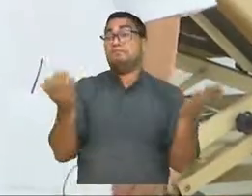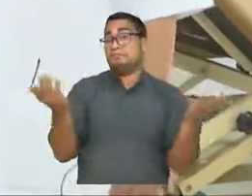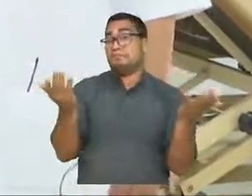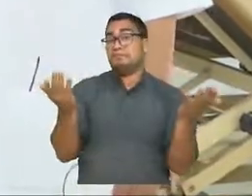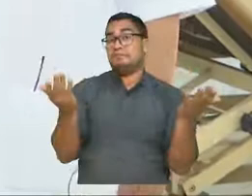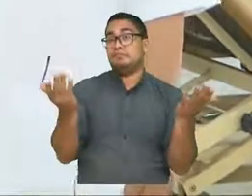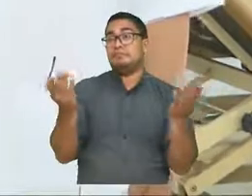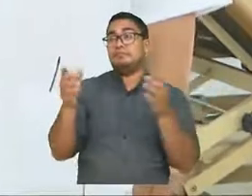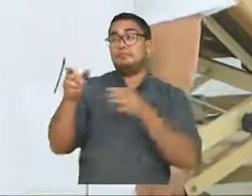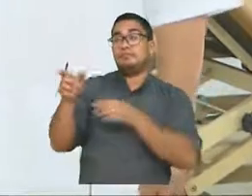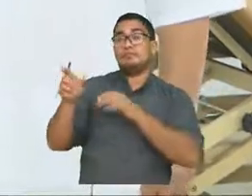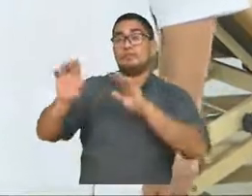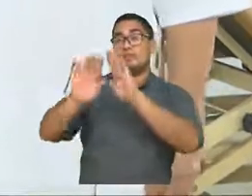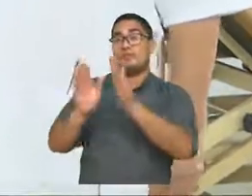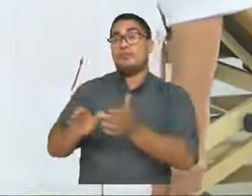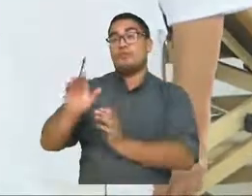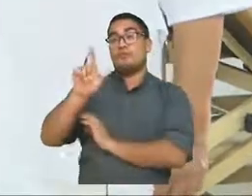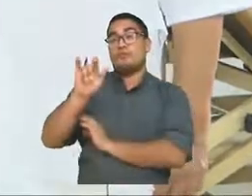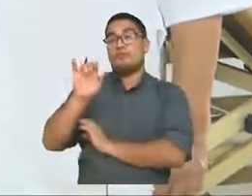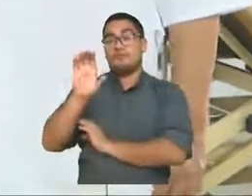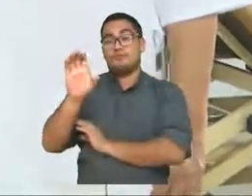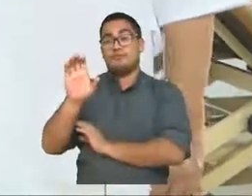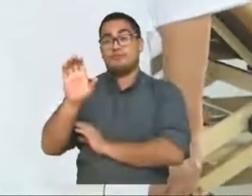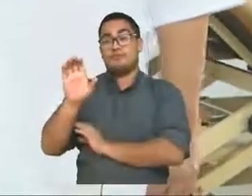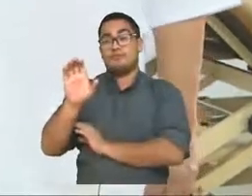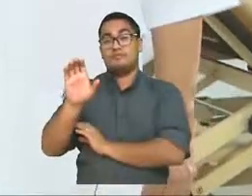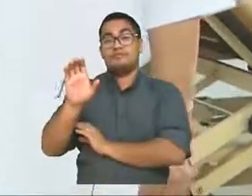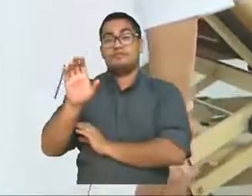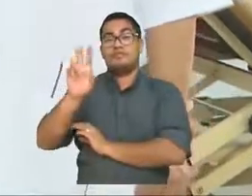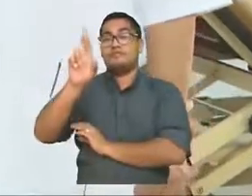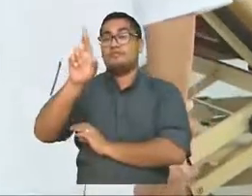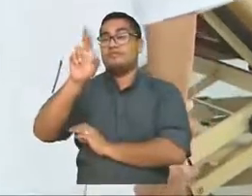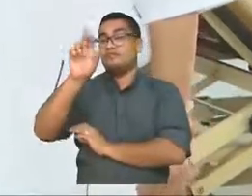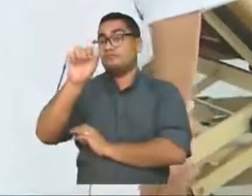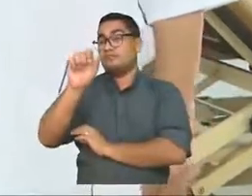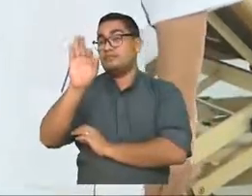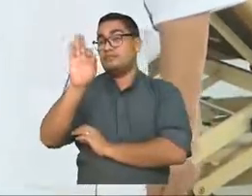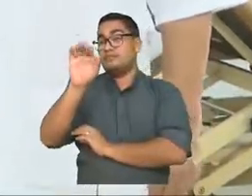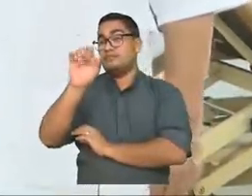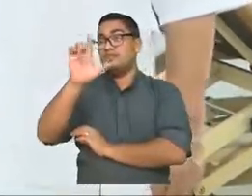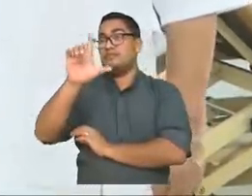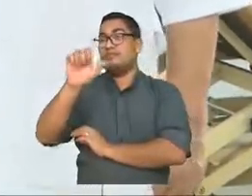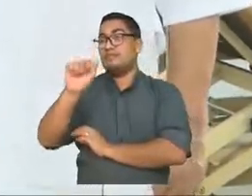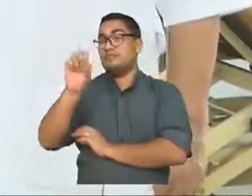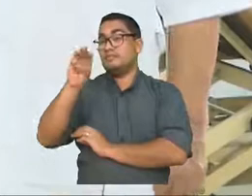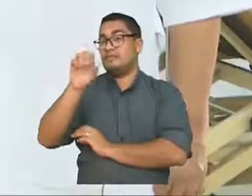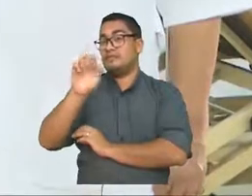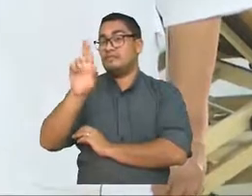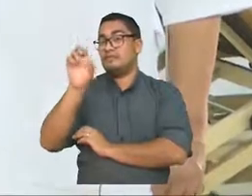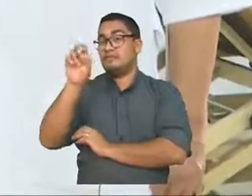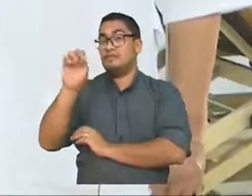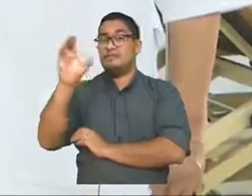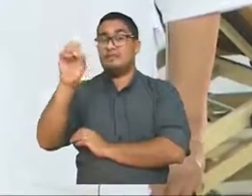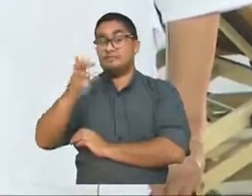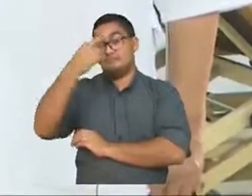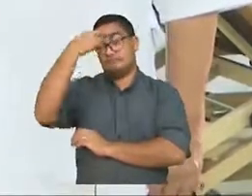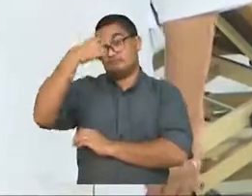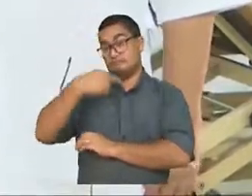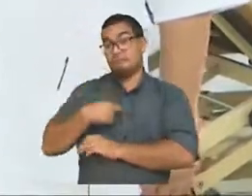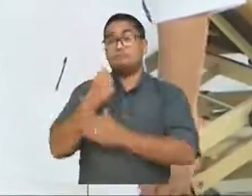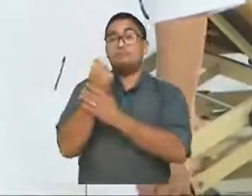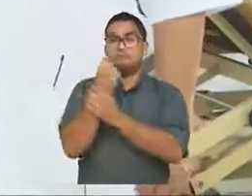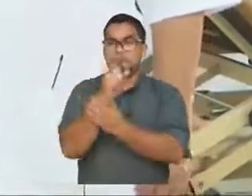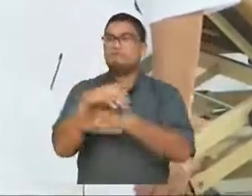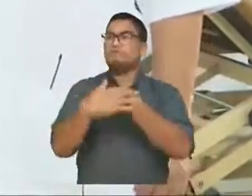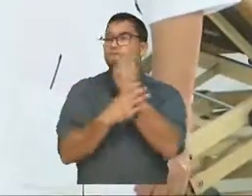licenciada Rafaela Marenco, quien es la responsable del área de fisioterapia y de otras áreas también de